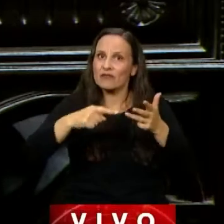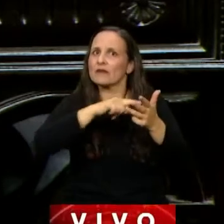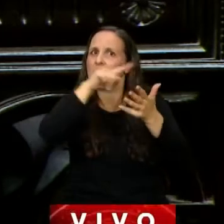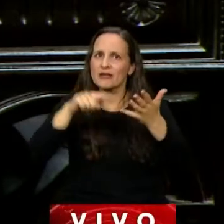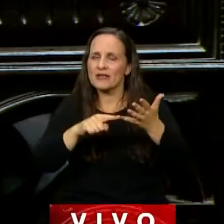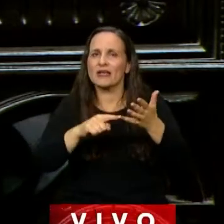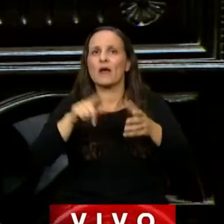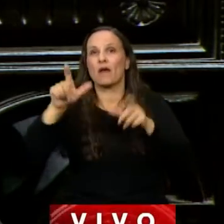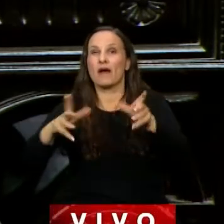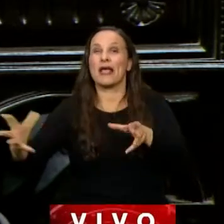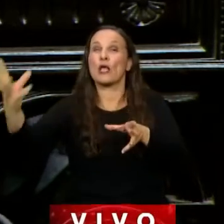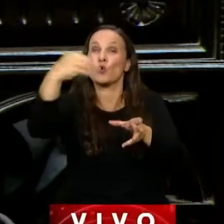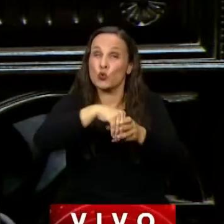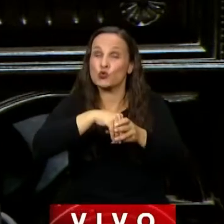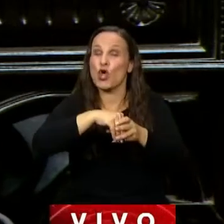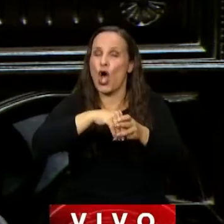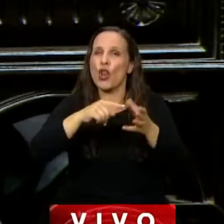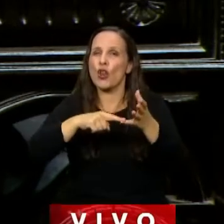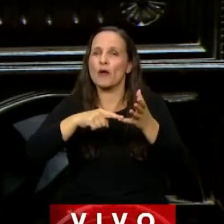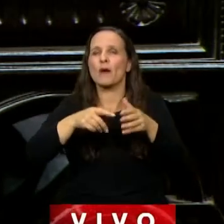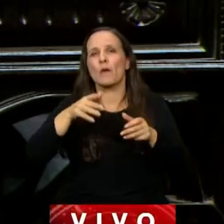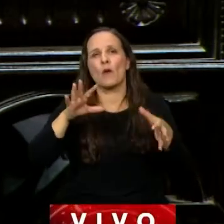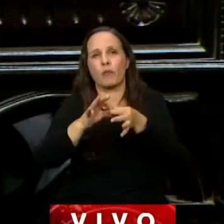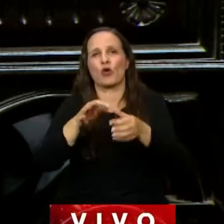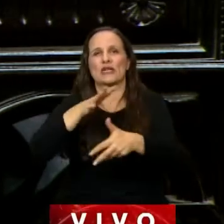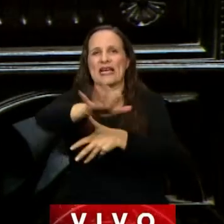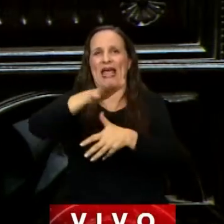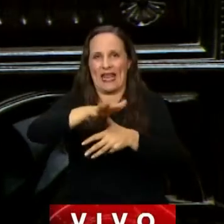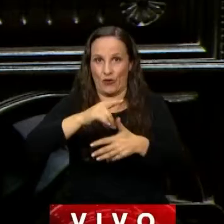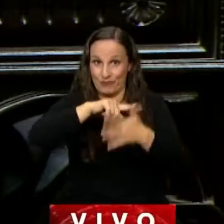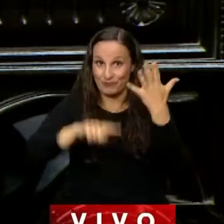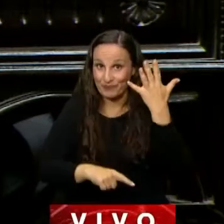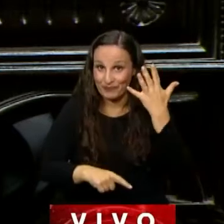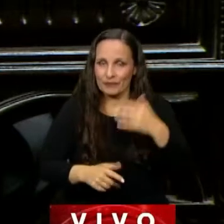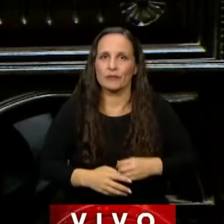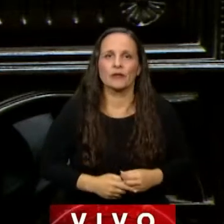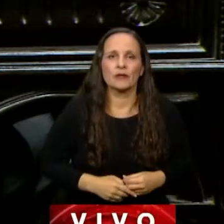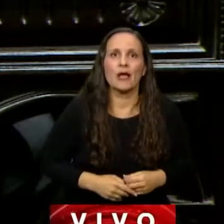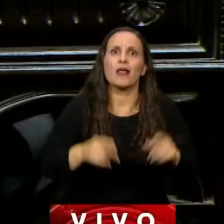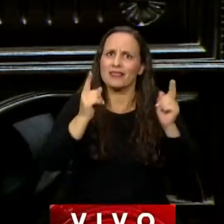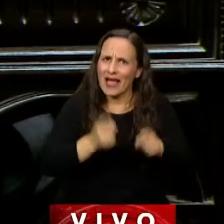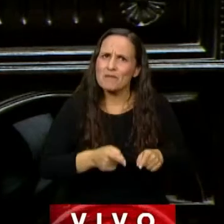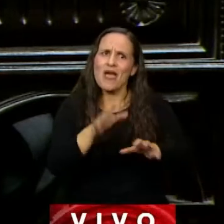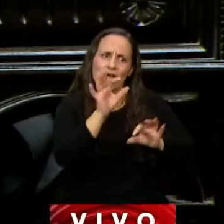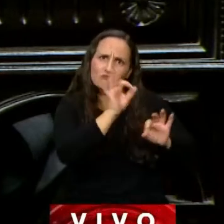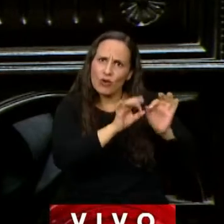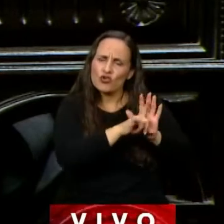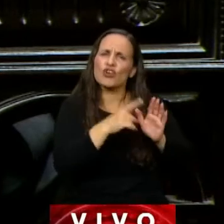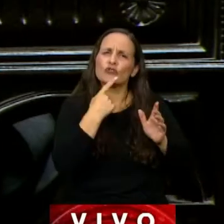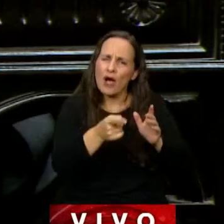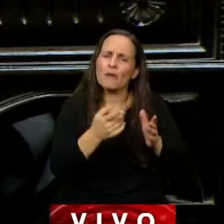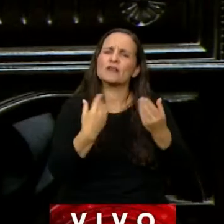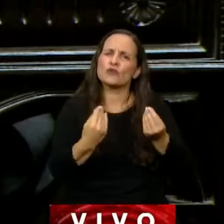quinto, inclusión social activa con perspectiva de género. Asimismo, detalla la política de inversión pública,